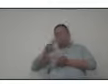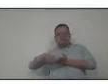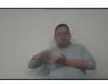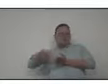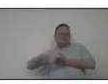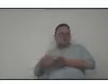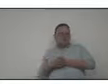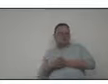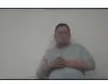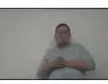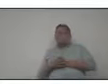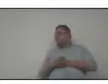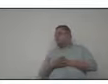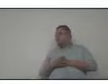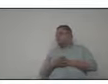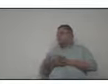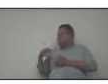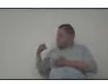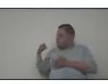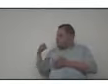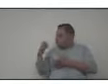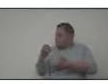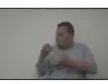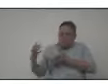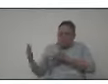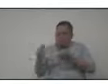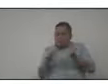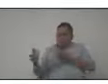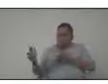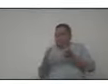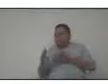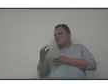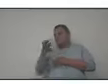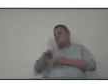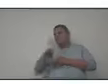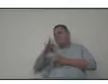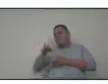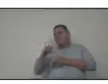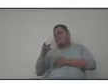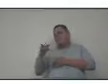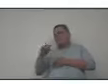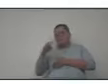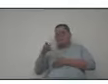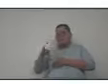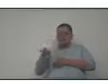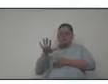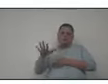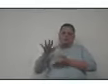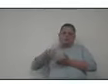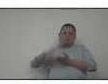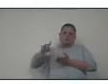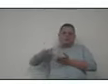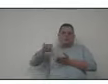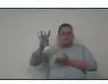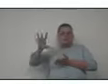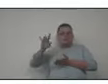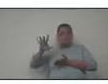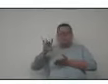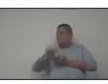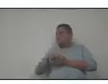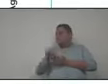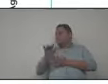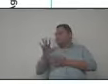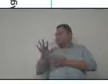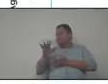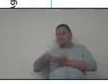en pago global prospectivo, que es el PGP, 15 contratos; en paquete integral, 5